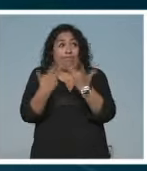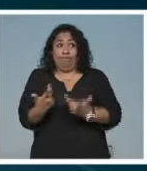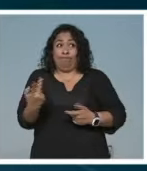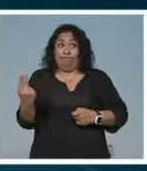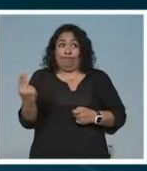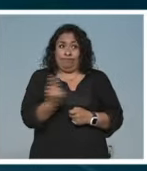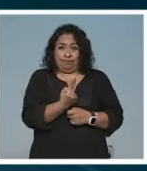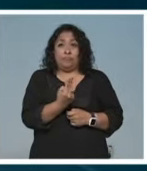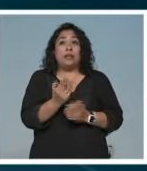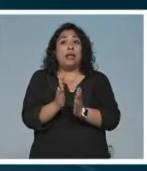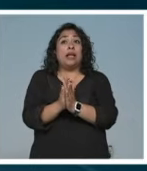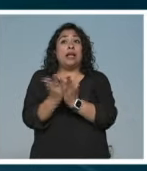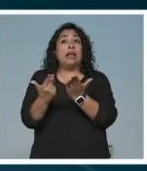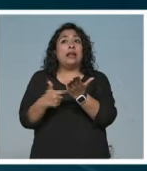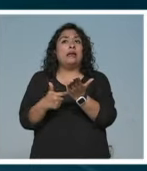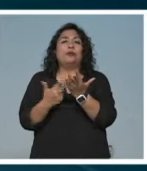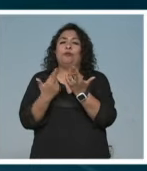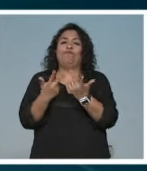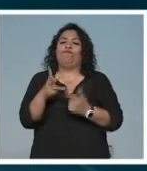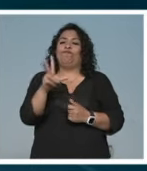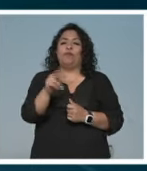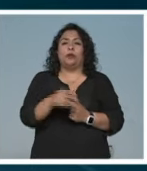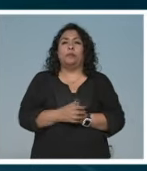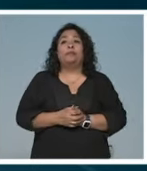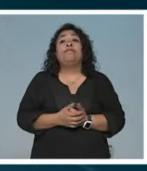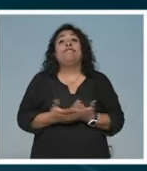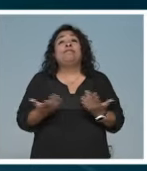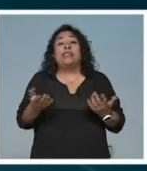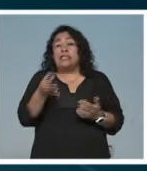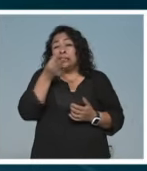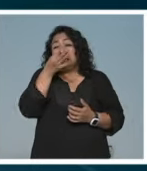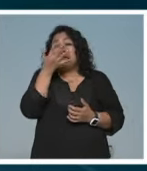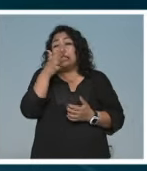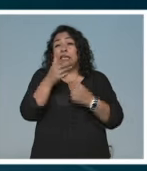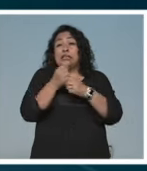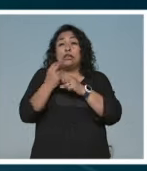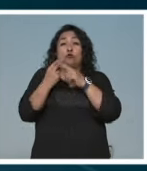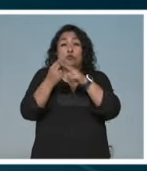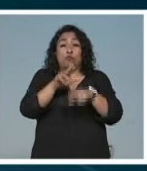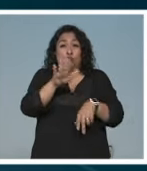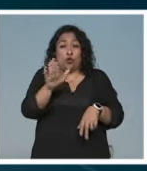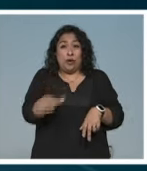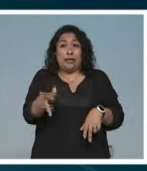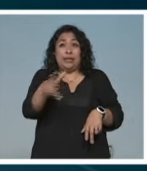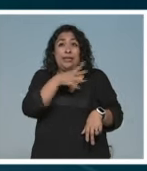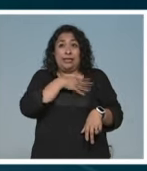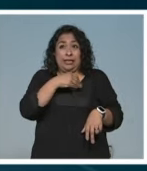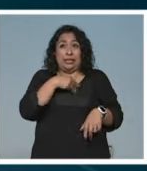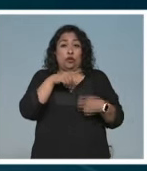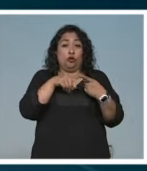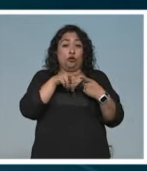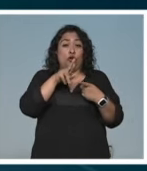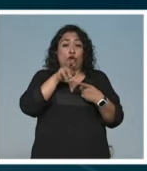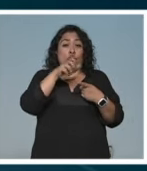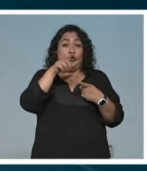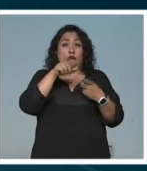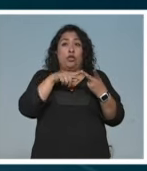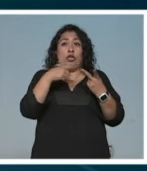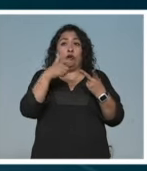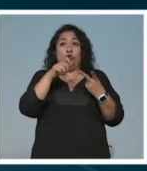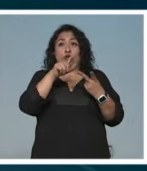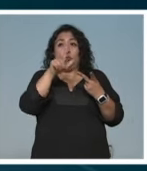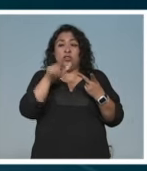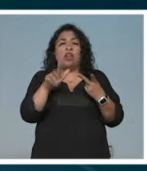destruirlo. El libro no se destruyó. Y a casi 10 años de su muerte, sus hijos Rodrigo y Gonzalo García